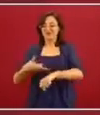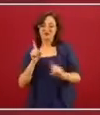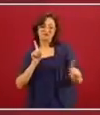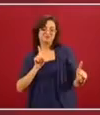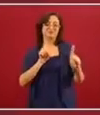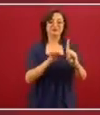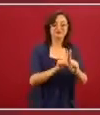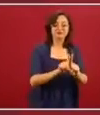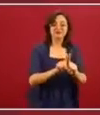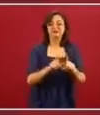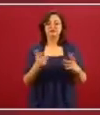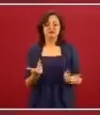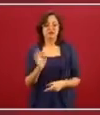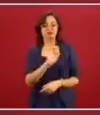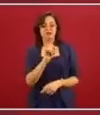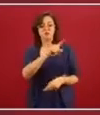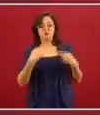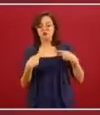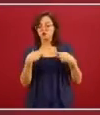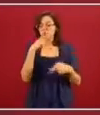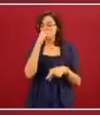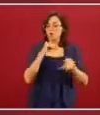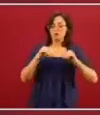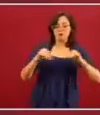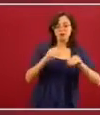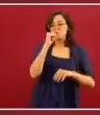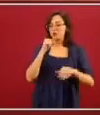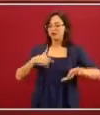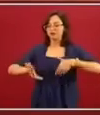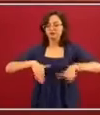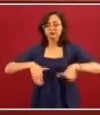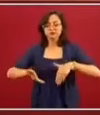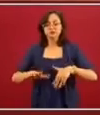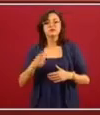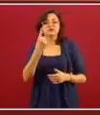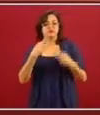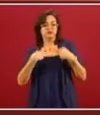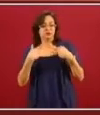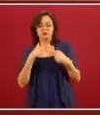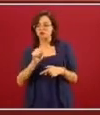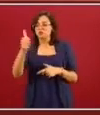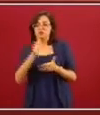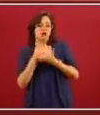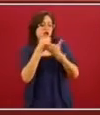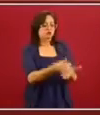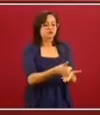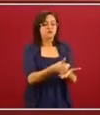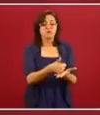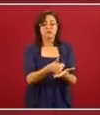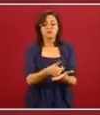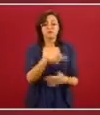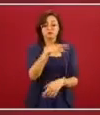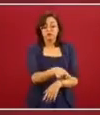persona, por ejemplo, que tuviera dificultad para movilizarse, para caminar, y necesita que alguien le asista. Esta persona, si llegara